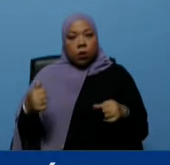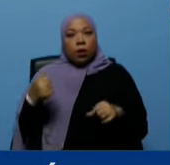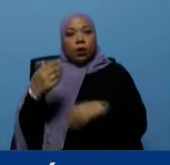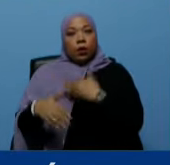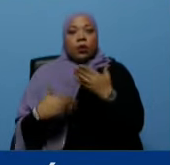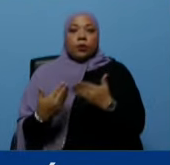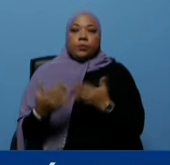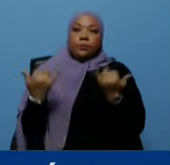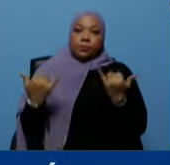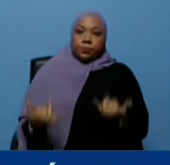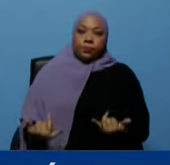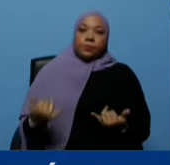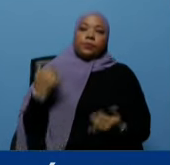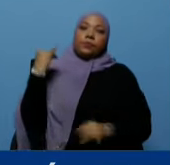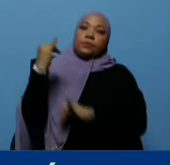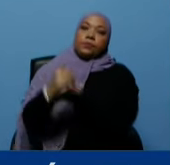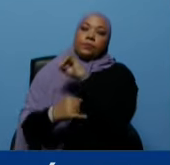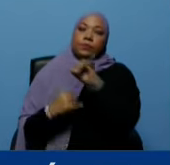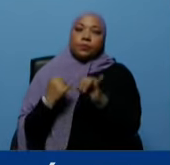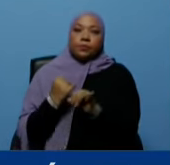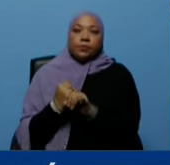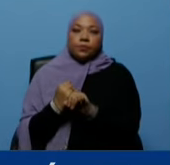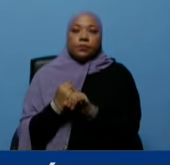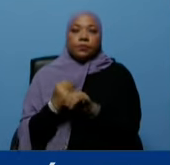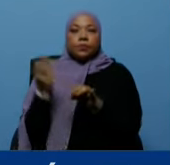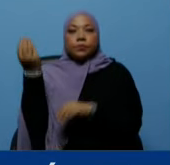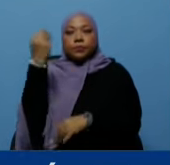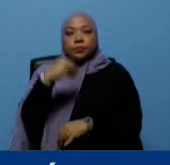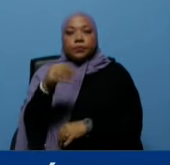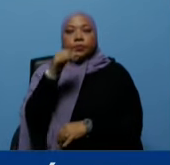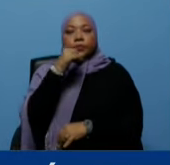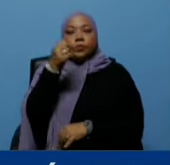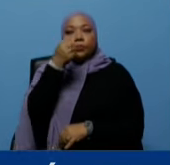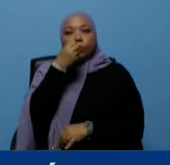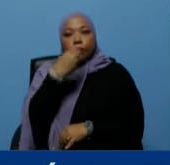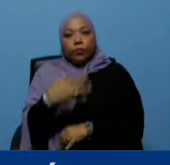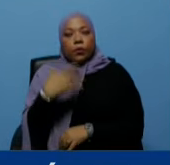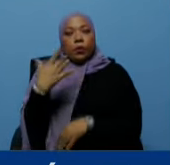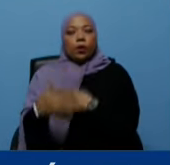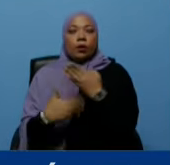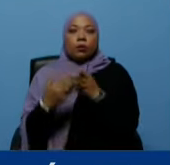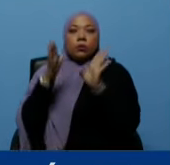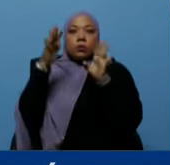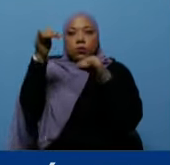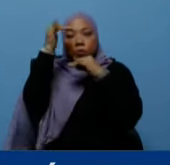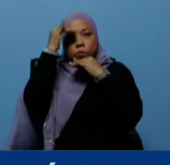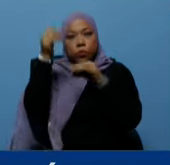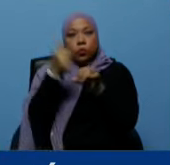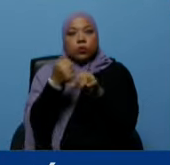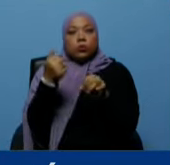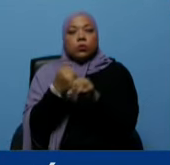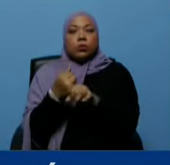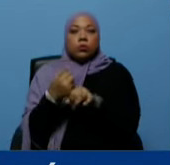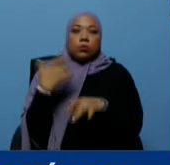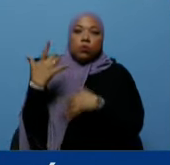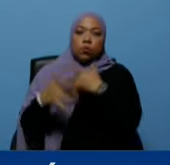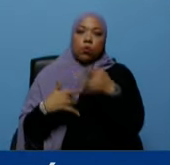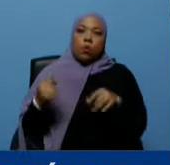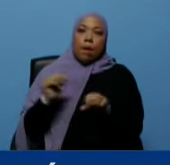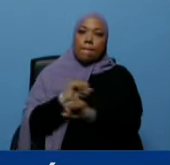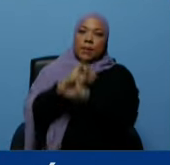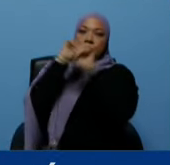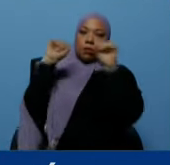vaya llegando a niveles superiores de calidad de atención, y más temprano que